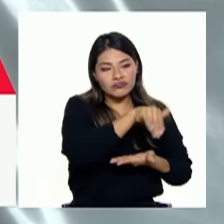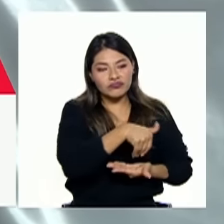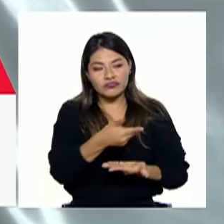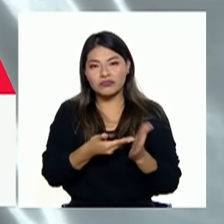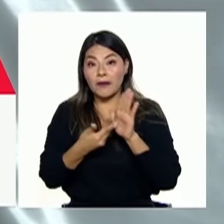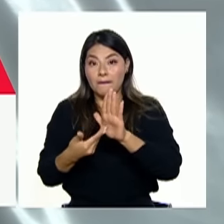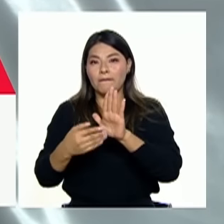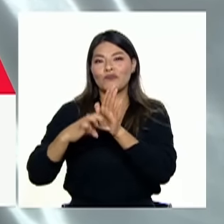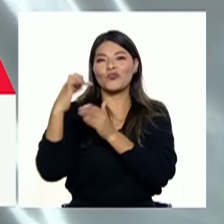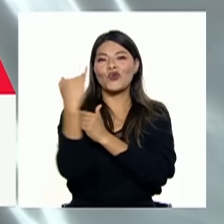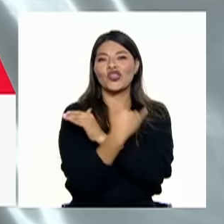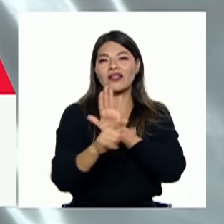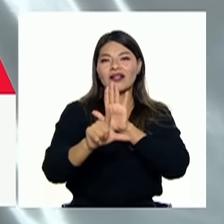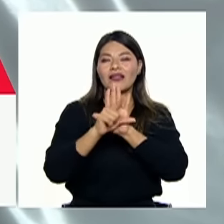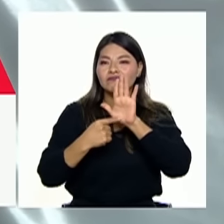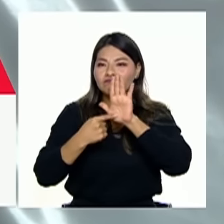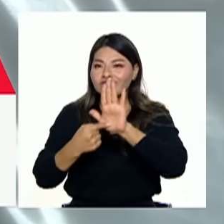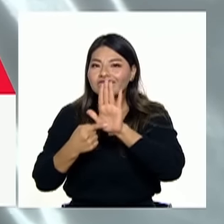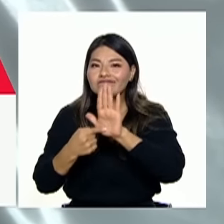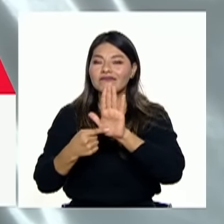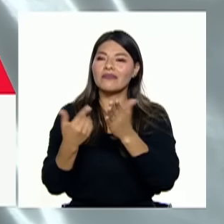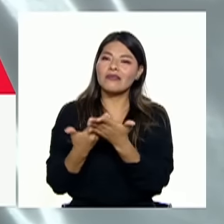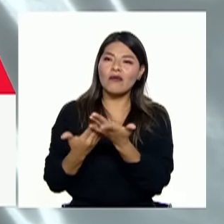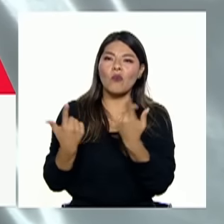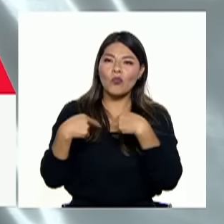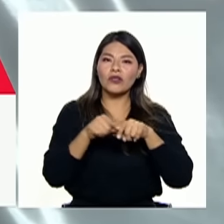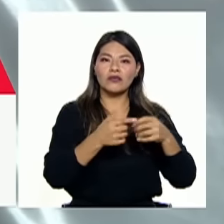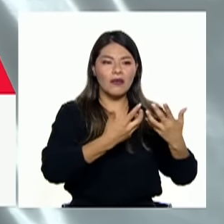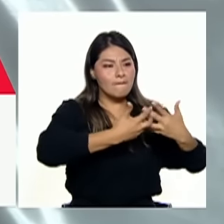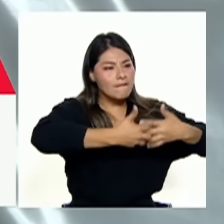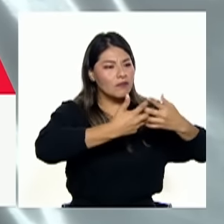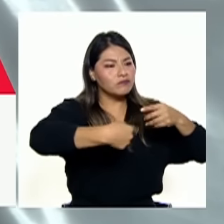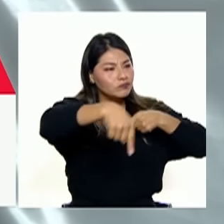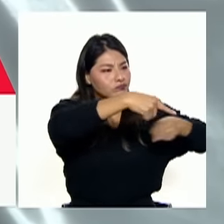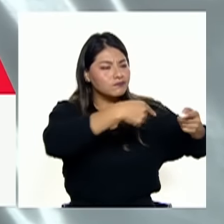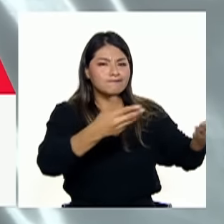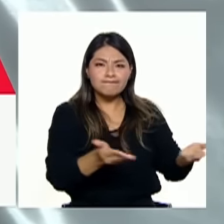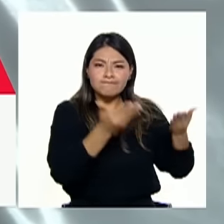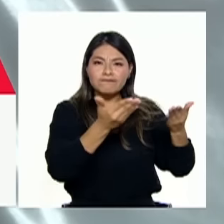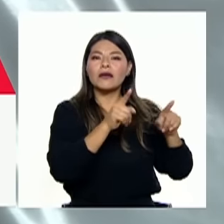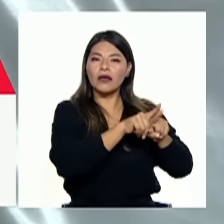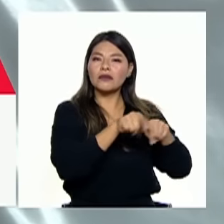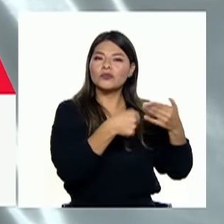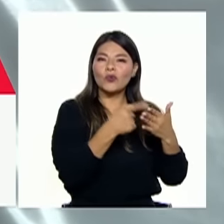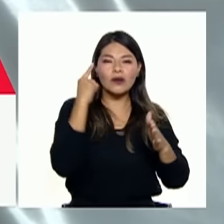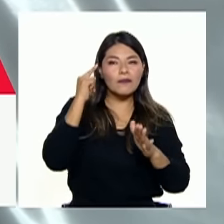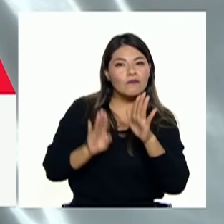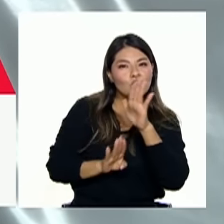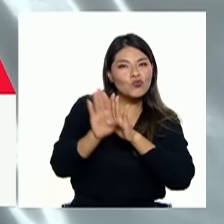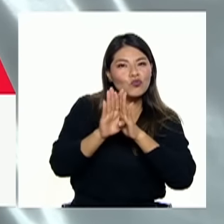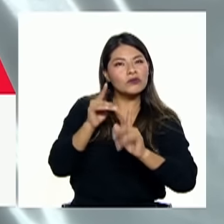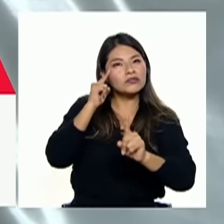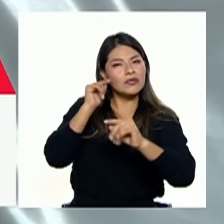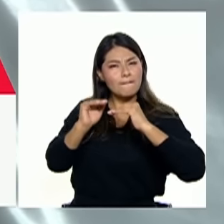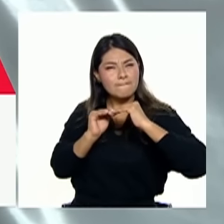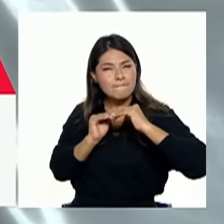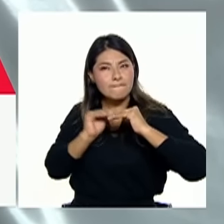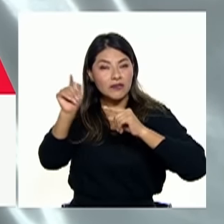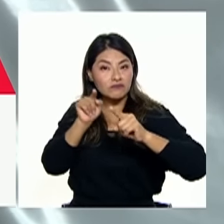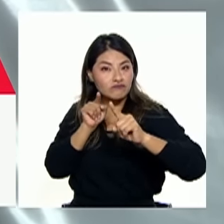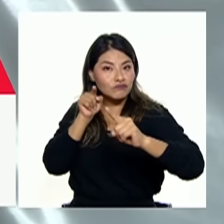el objeto de atraer inversiones importantes que impulsen el sector manufacturero, buscando el crecimiento exponencial que el